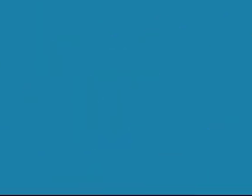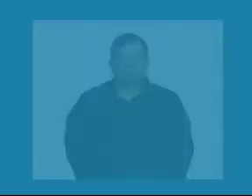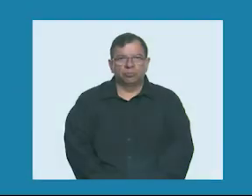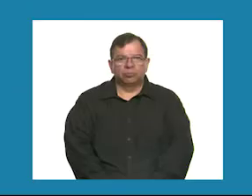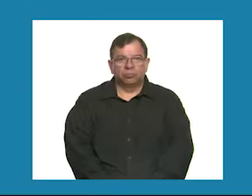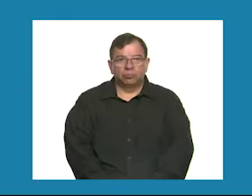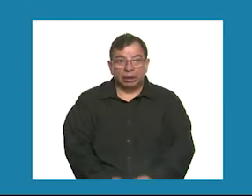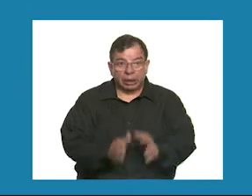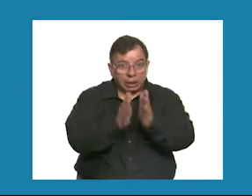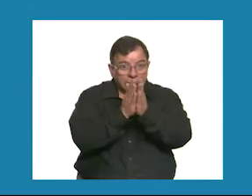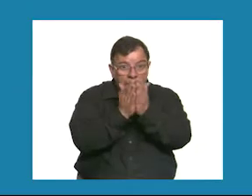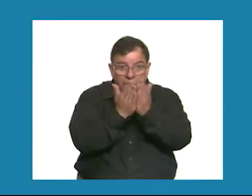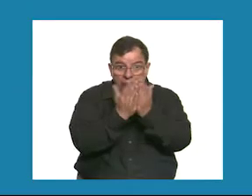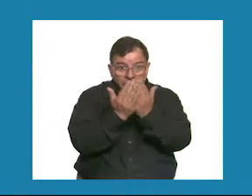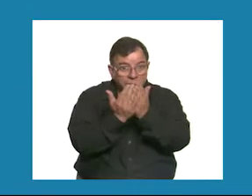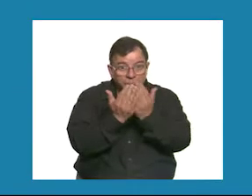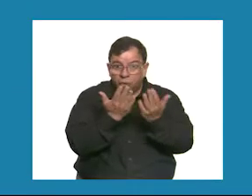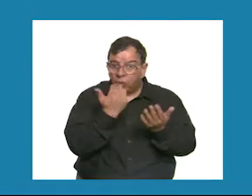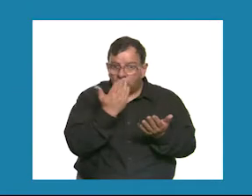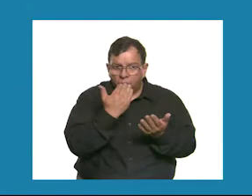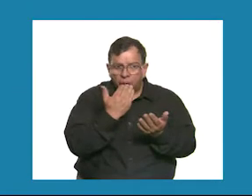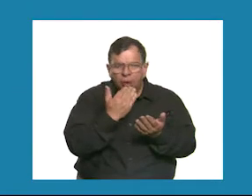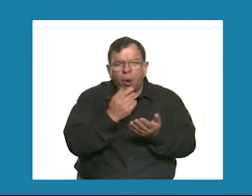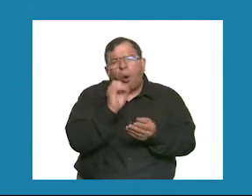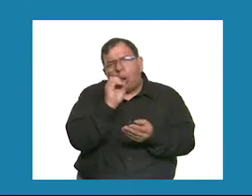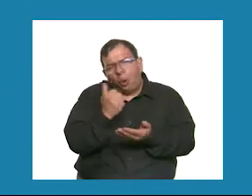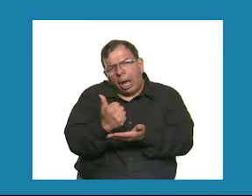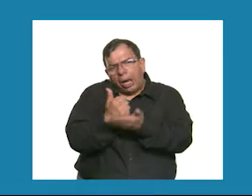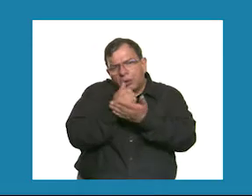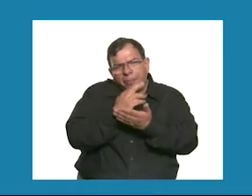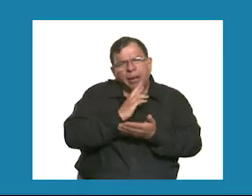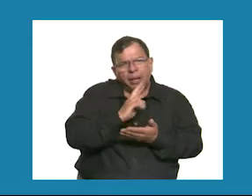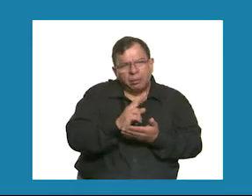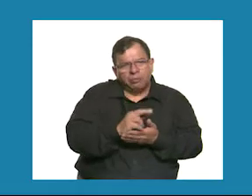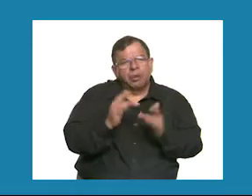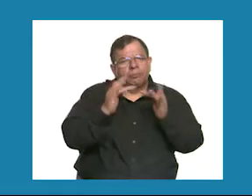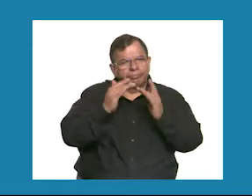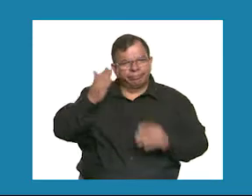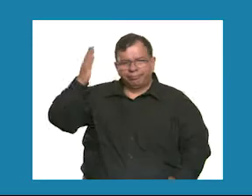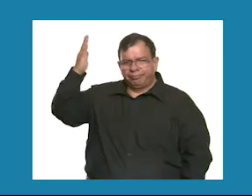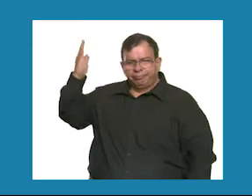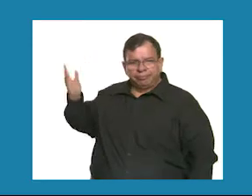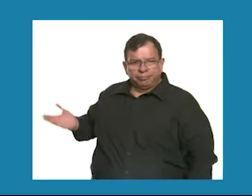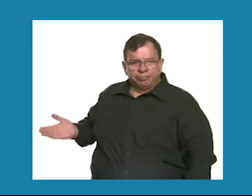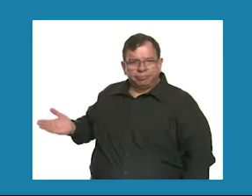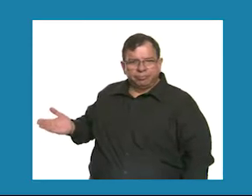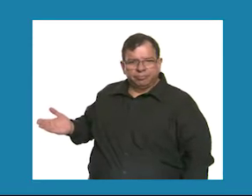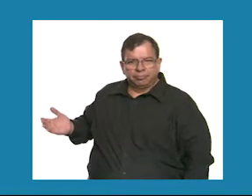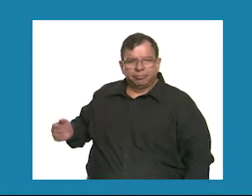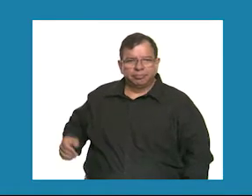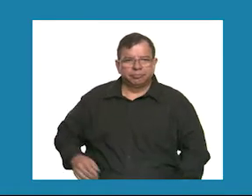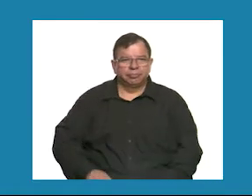Si no tienes el libro de texto o necesitas ayuda para responder las preguntas, contáctanos.